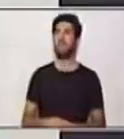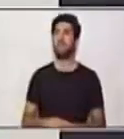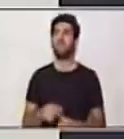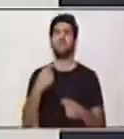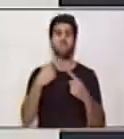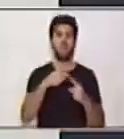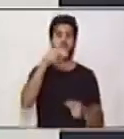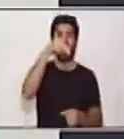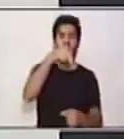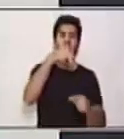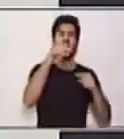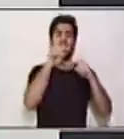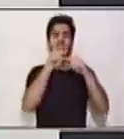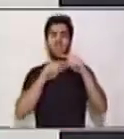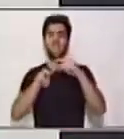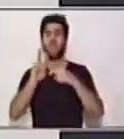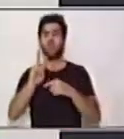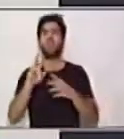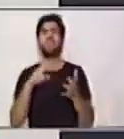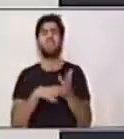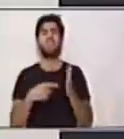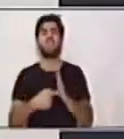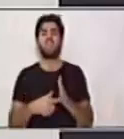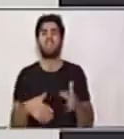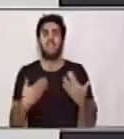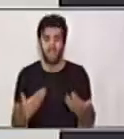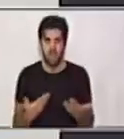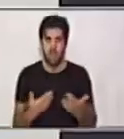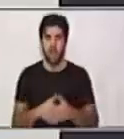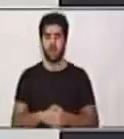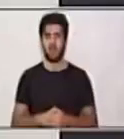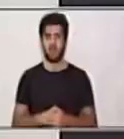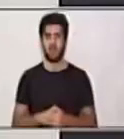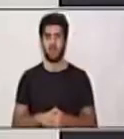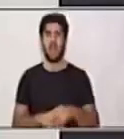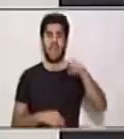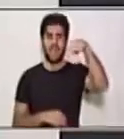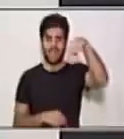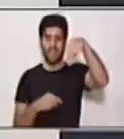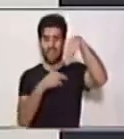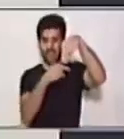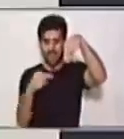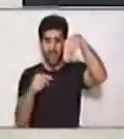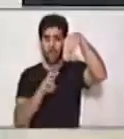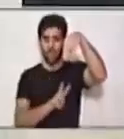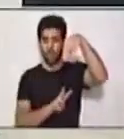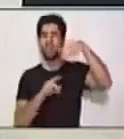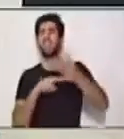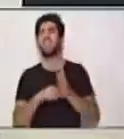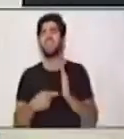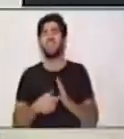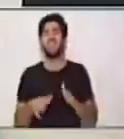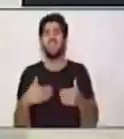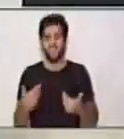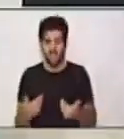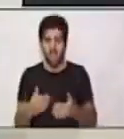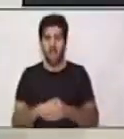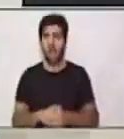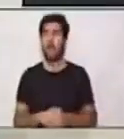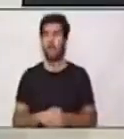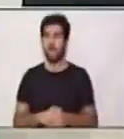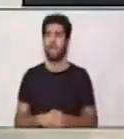paso inicial. N dividido 2. ¿Cuántos datos nos dieron? Muy